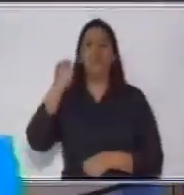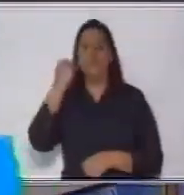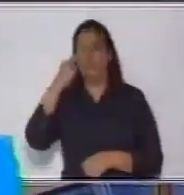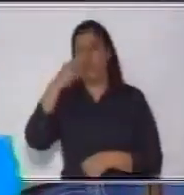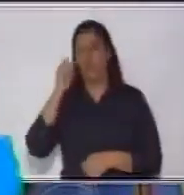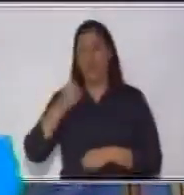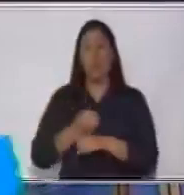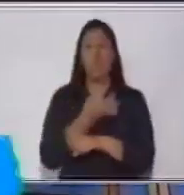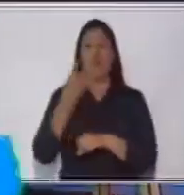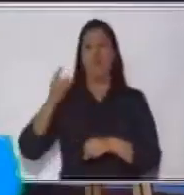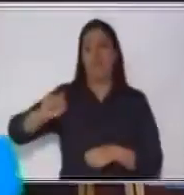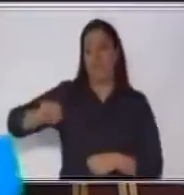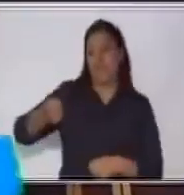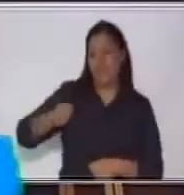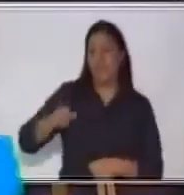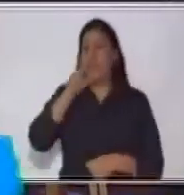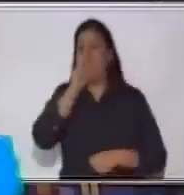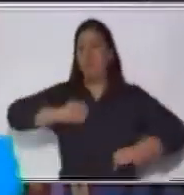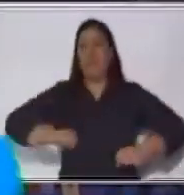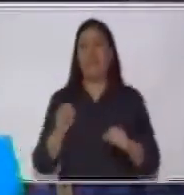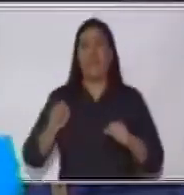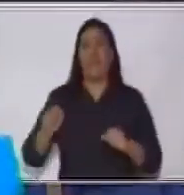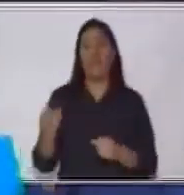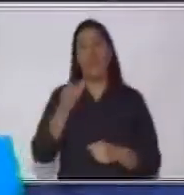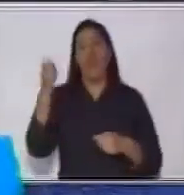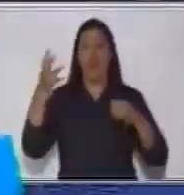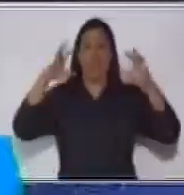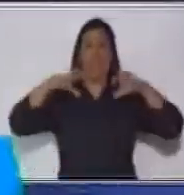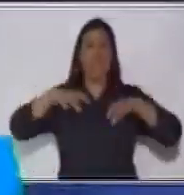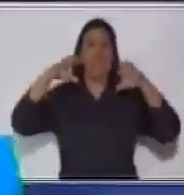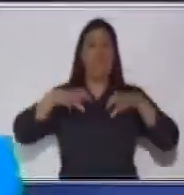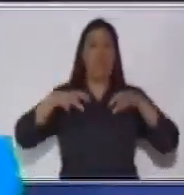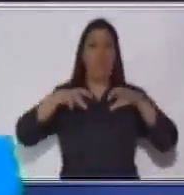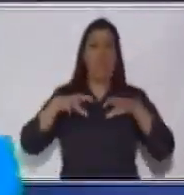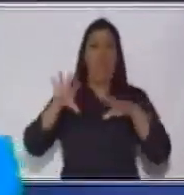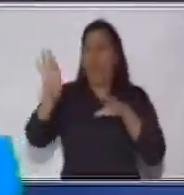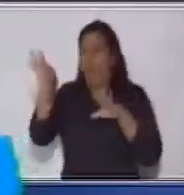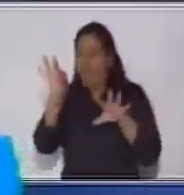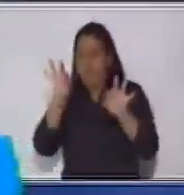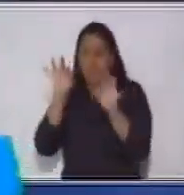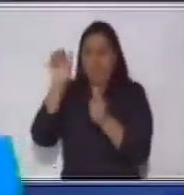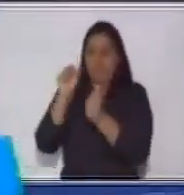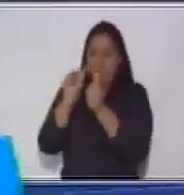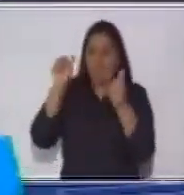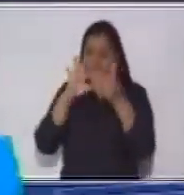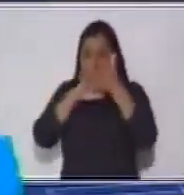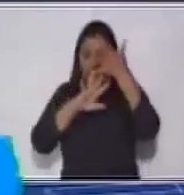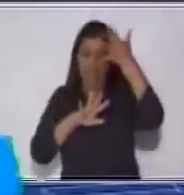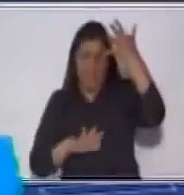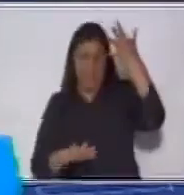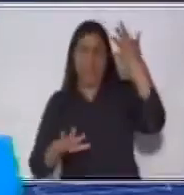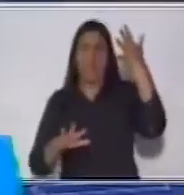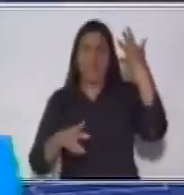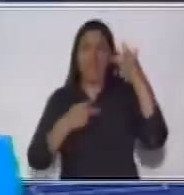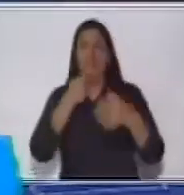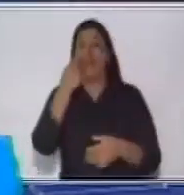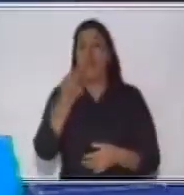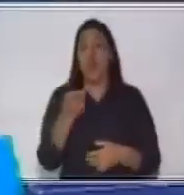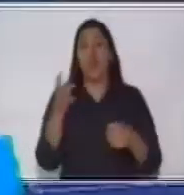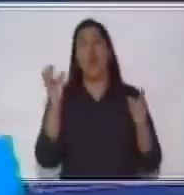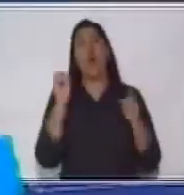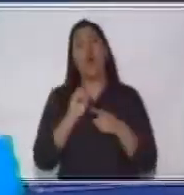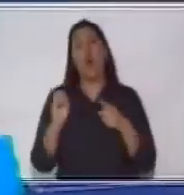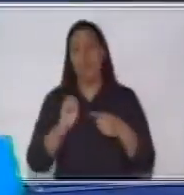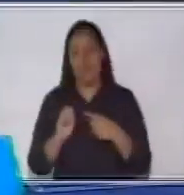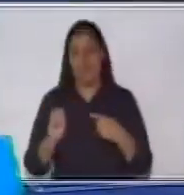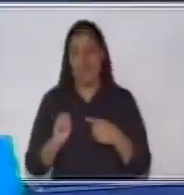gallina y le agregamos otra palabra que es lluvia. Y así se va acumulando sonido y objetos. Vamos a leerlo nuevamente para